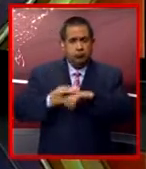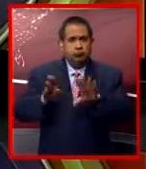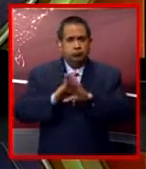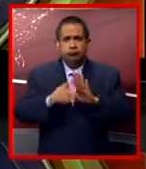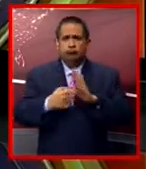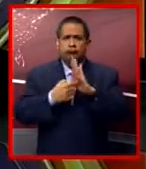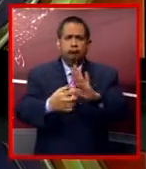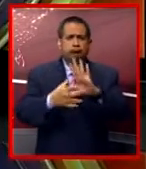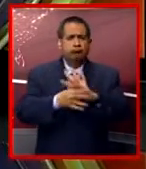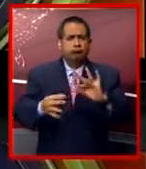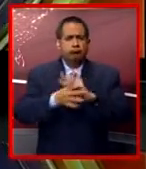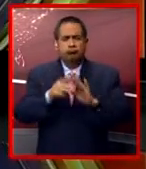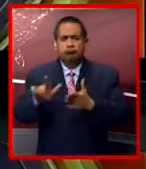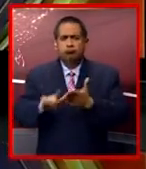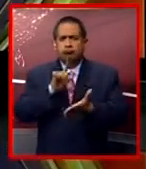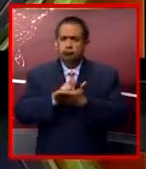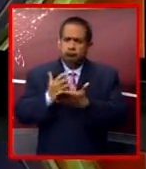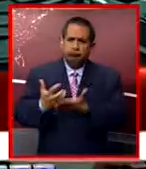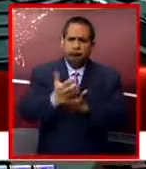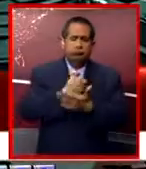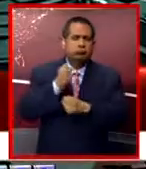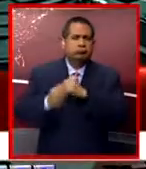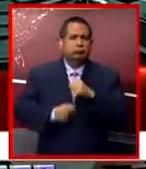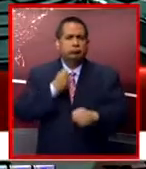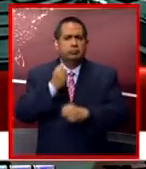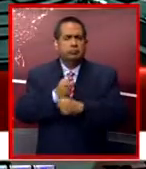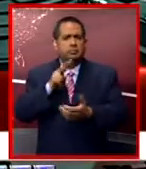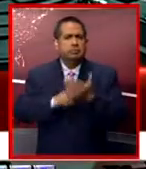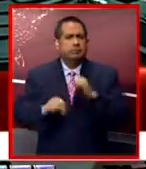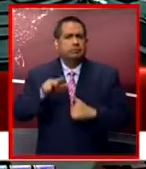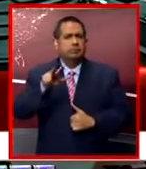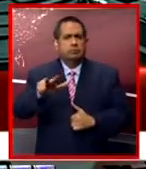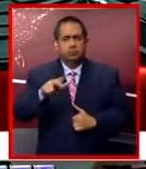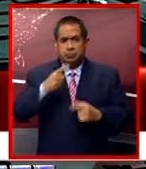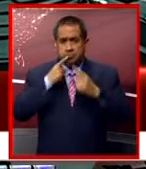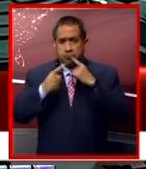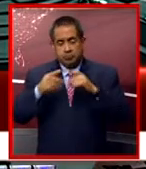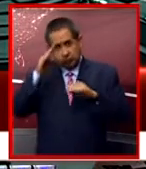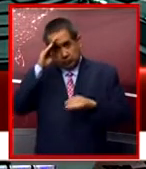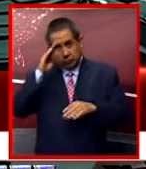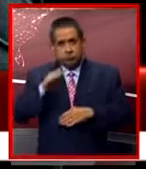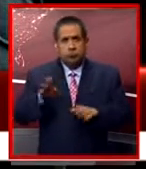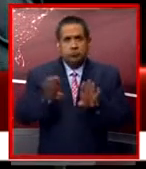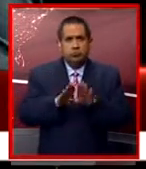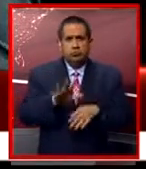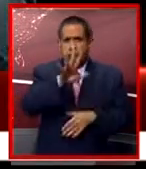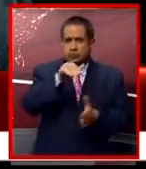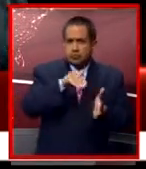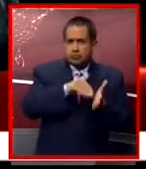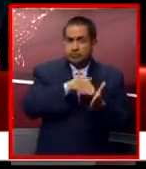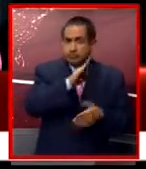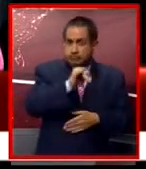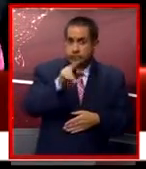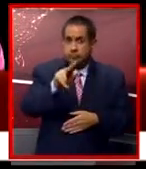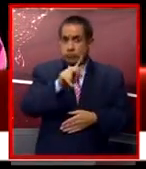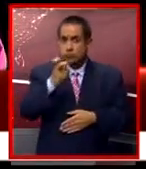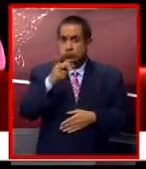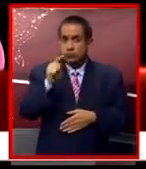y fundamentar el dictamen de la Ley de Ingresos para el ejercicio fiscal 2018, que contempla recursos por